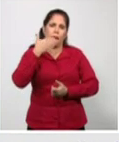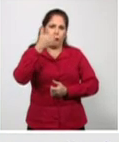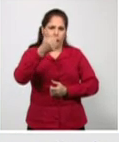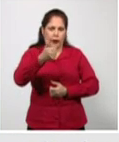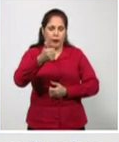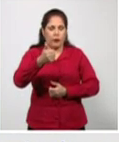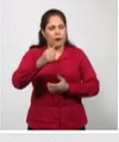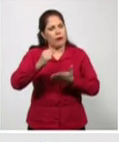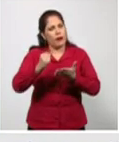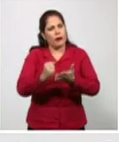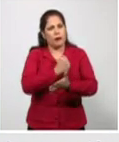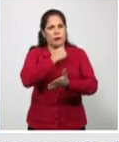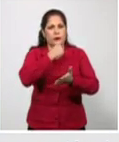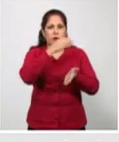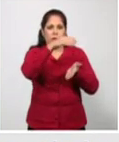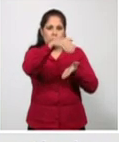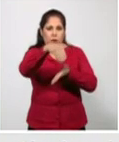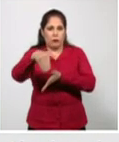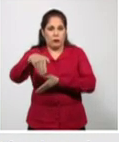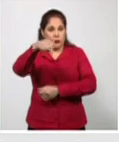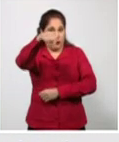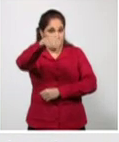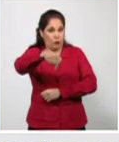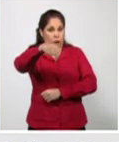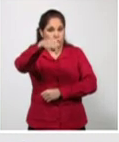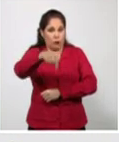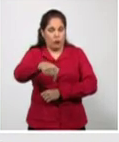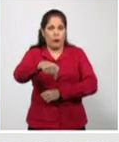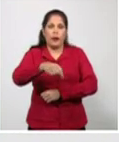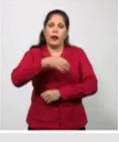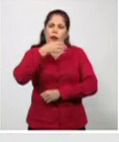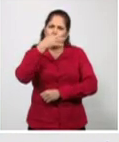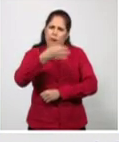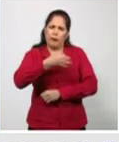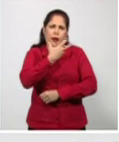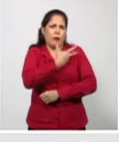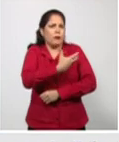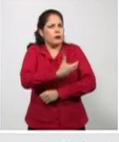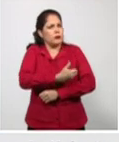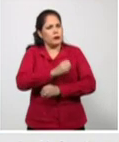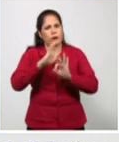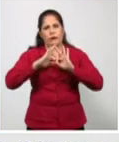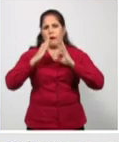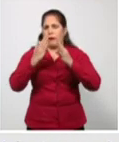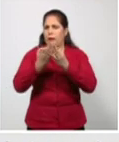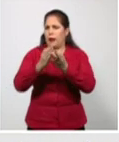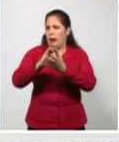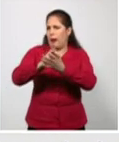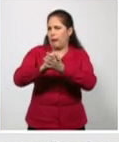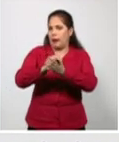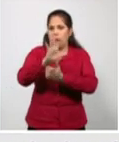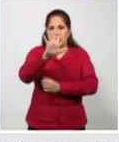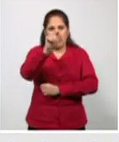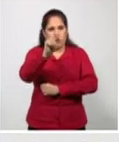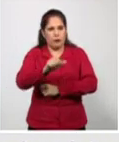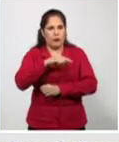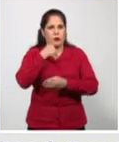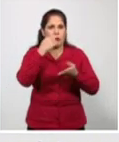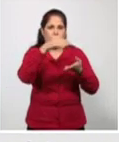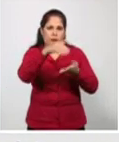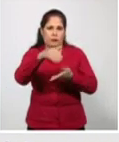Lamentamos el fallecimiento en el día de hoy y dimos las condolencias a familiares, amistades de 5 personas